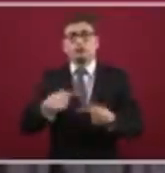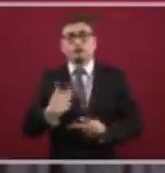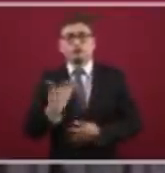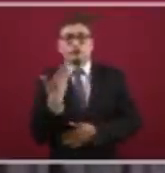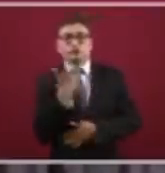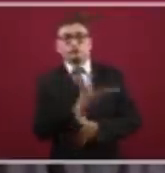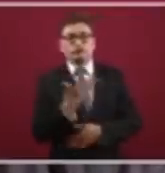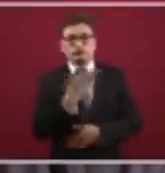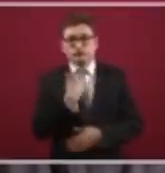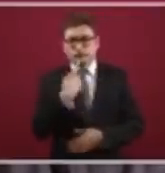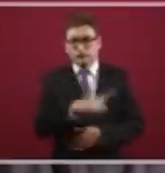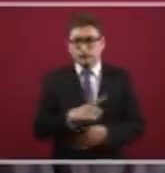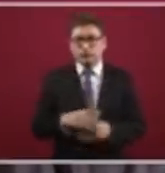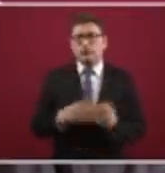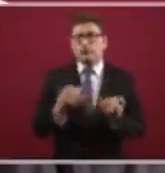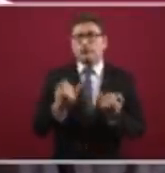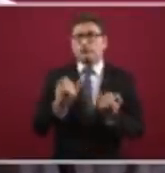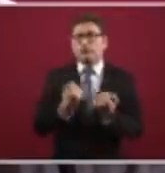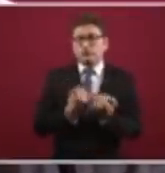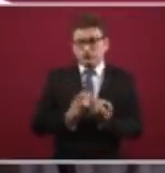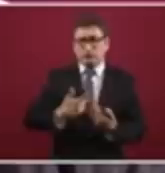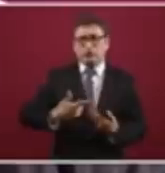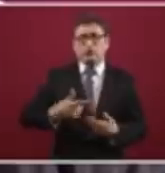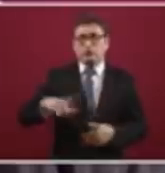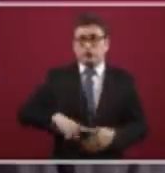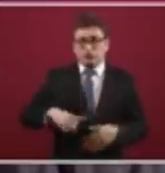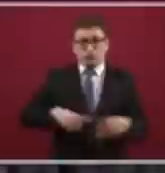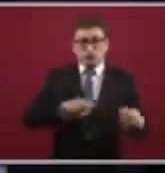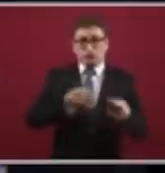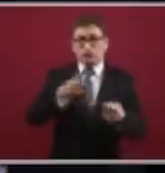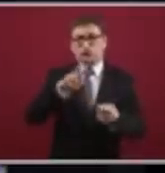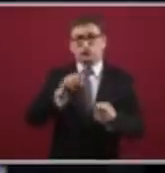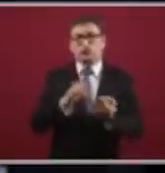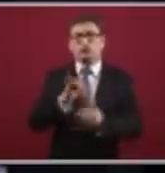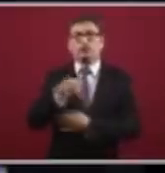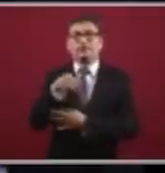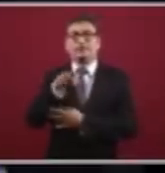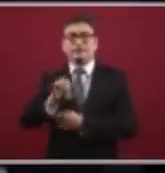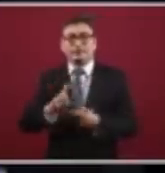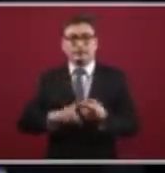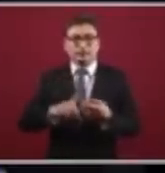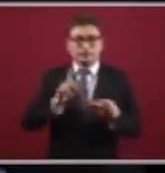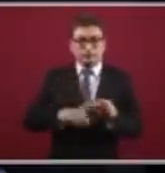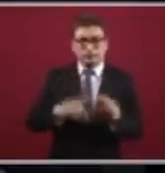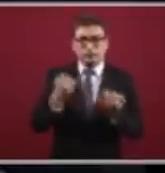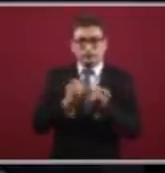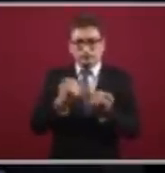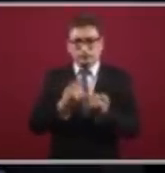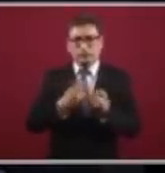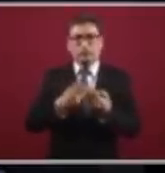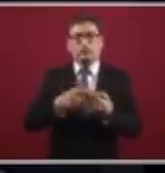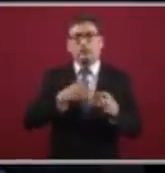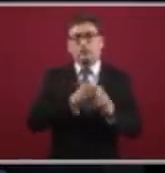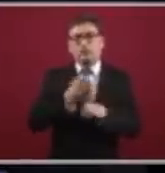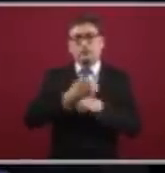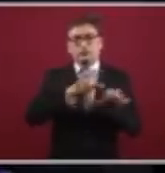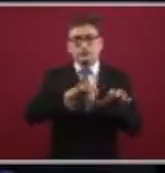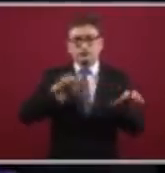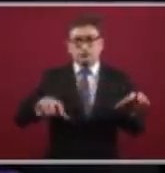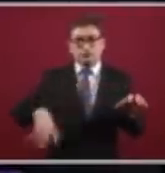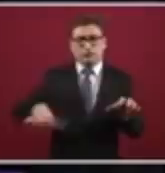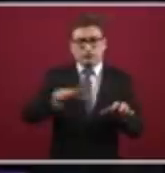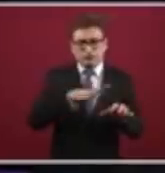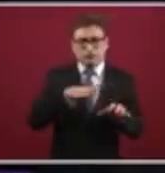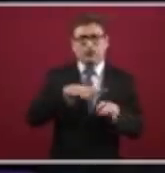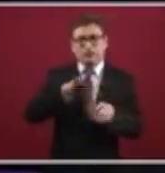organizaría tampoco el gobierno sino que sería el ine y los organismos locales electorales su opinión presidente